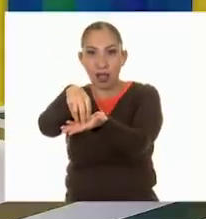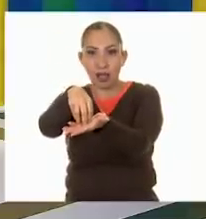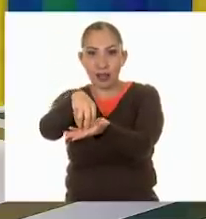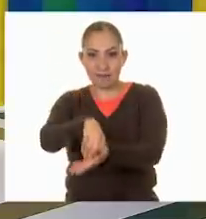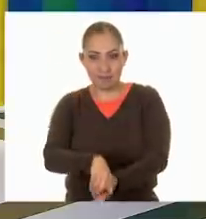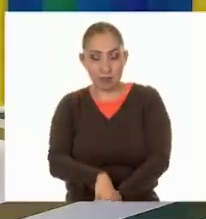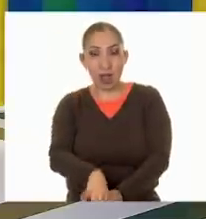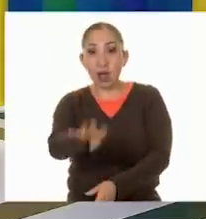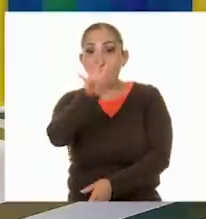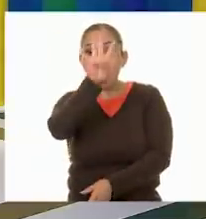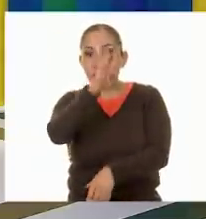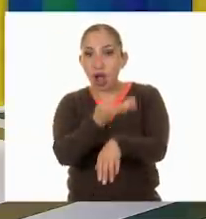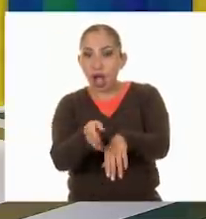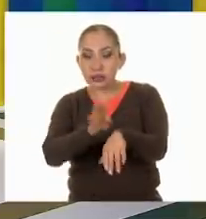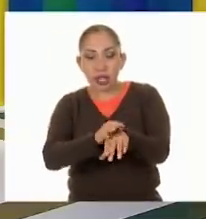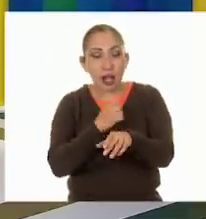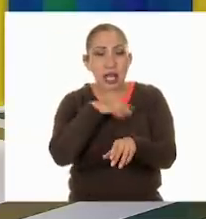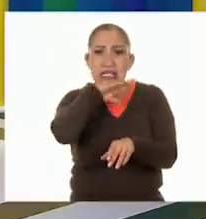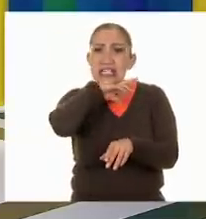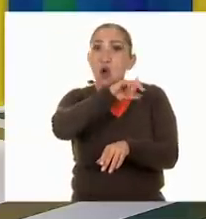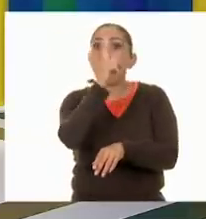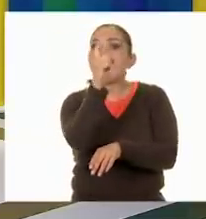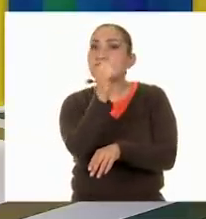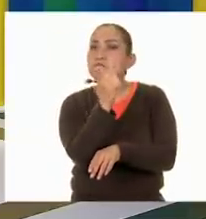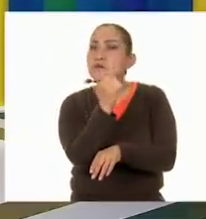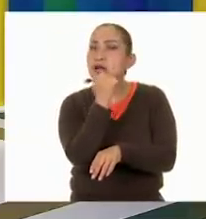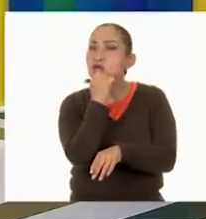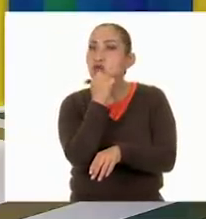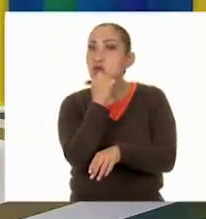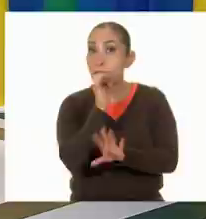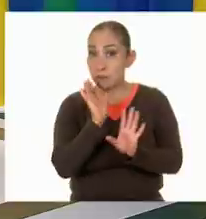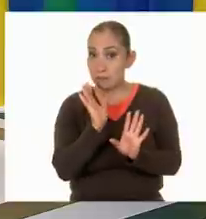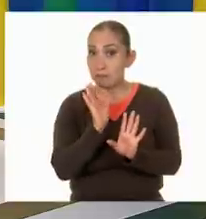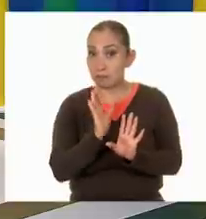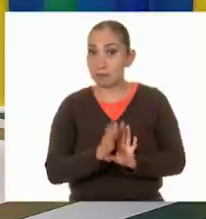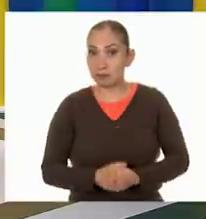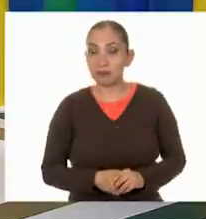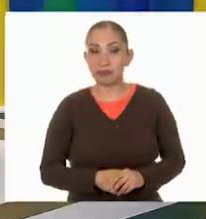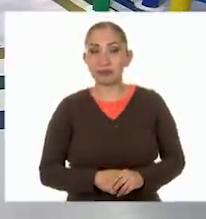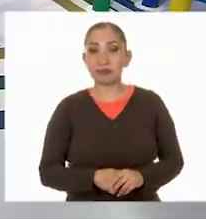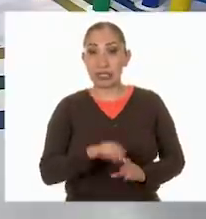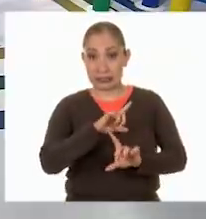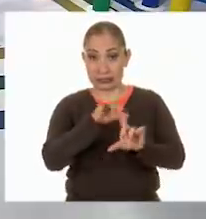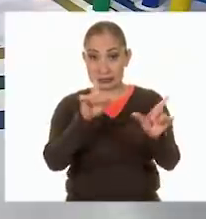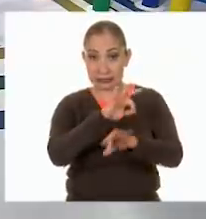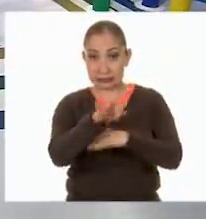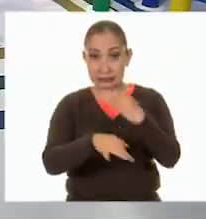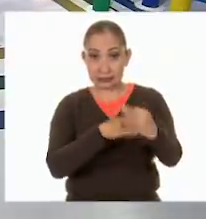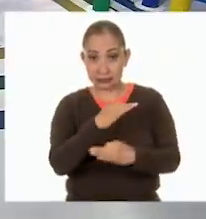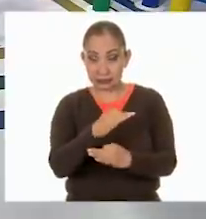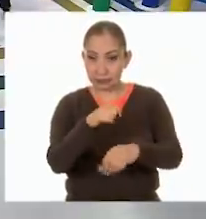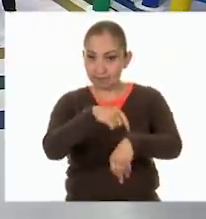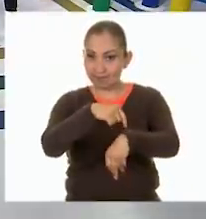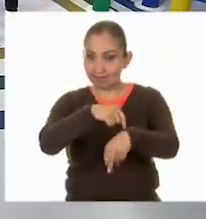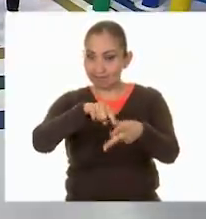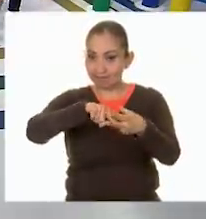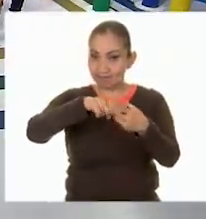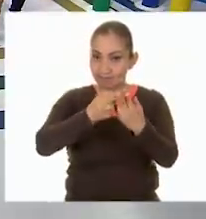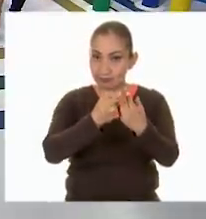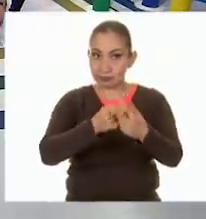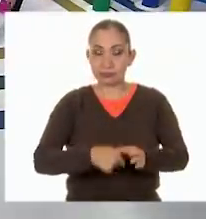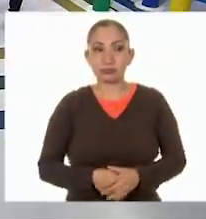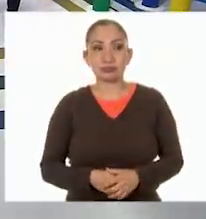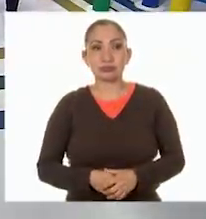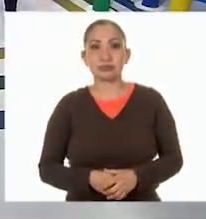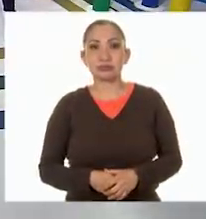al menos 4 calcetines en 1 minuto. Vas a tener tiempo para hacerlo. Muy bien. ¿Listas y listos? Porque va a correr el cronómetro. Tú